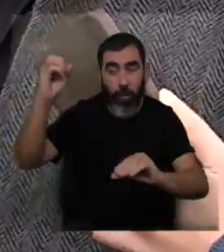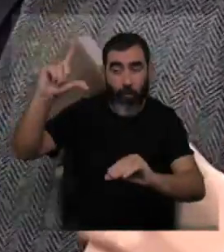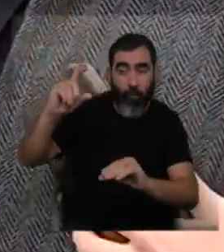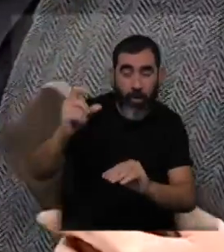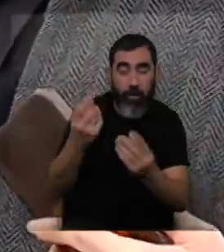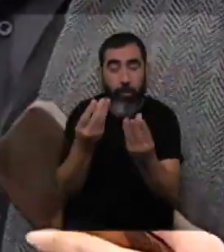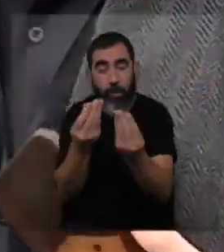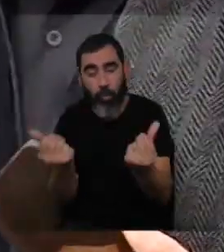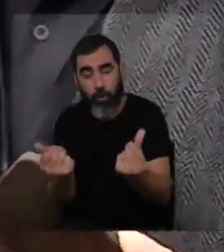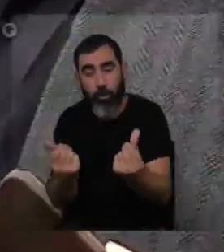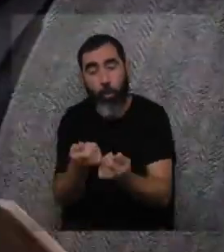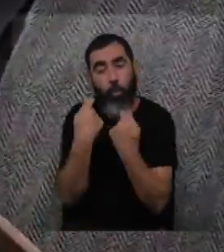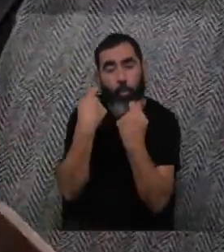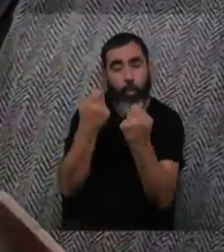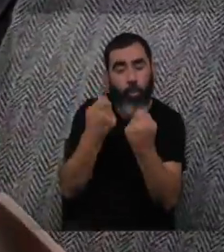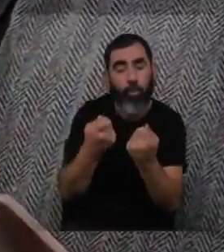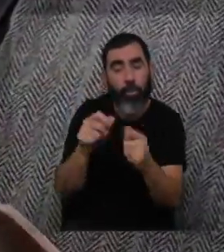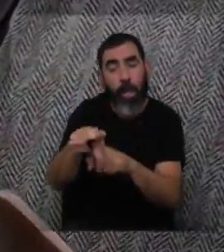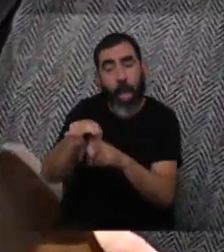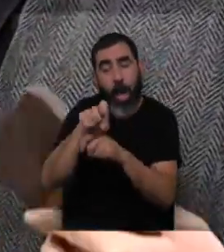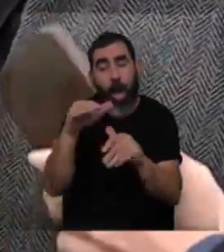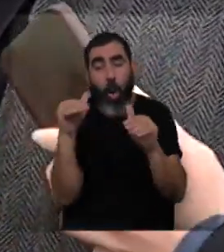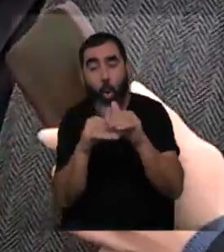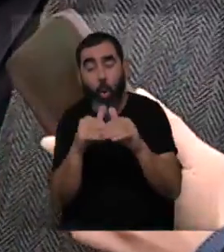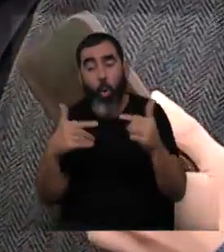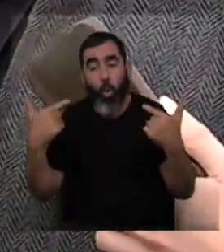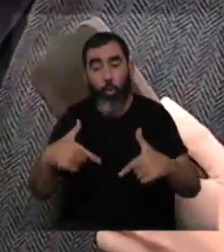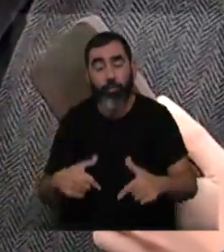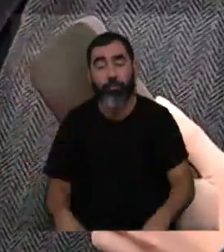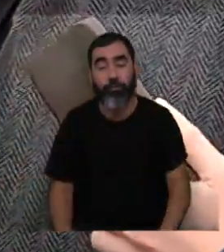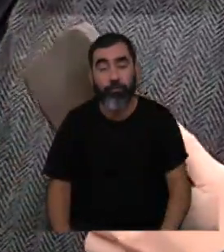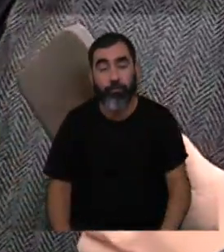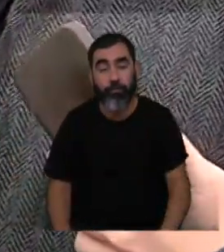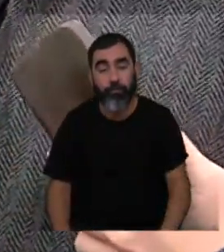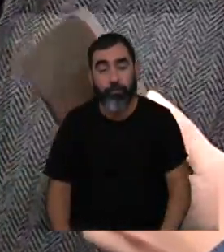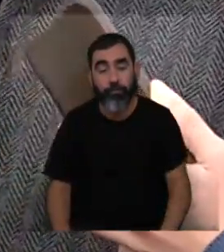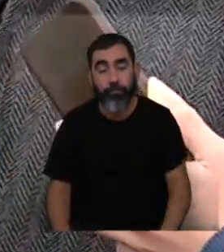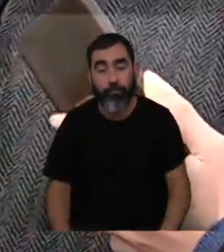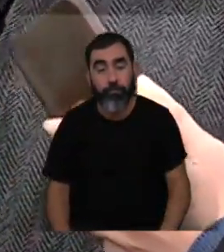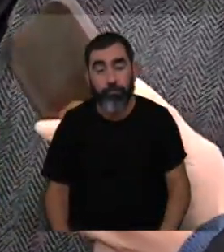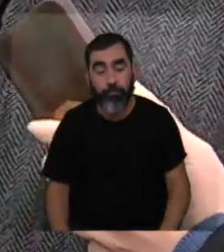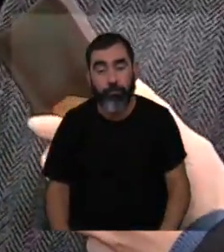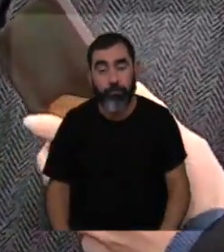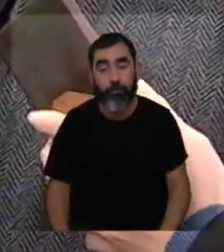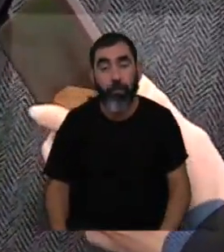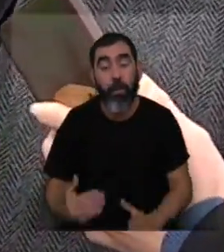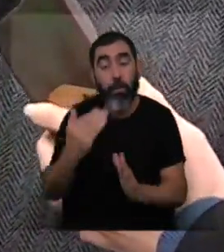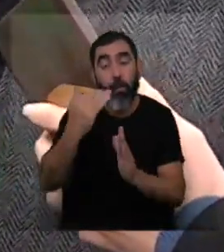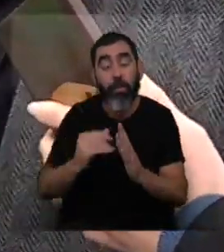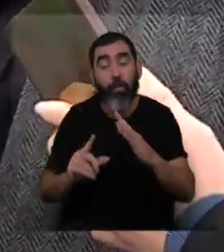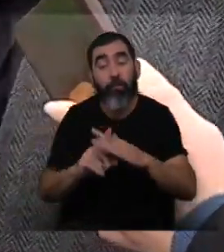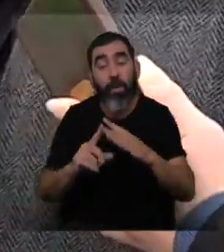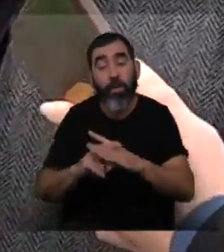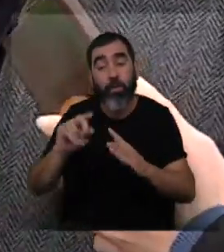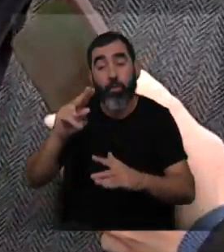¿Qué costos y qué ahorro implica para la intendencia este recambio? Este programa permite que reduzcamos la factura de UTE